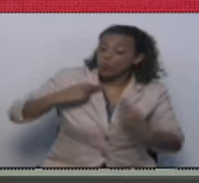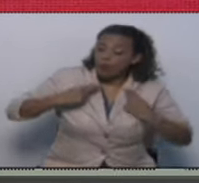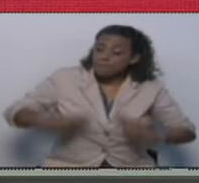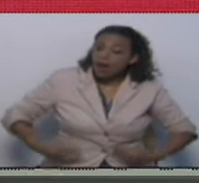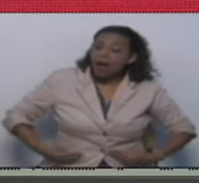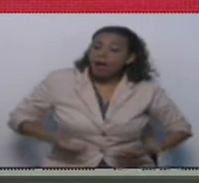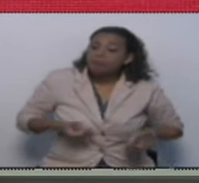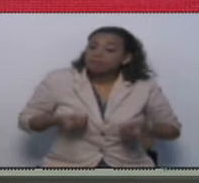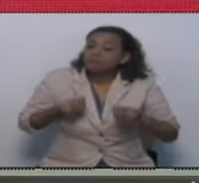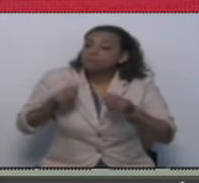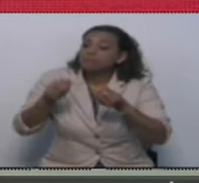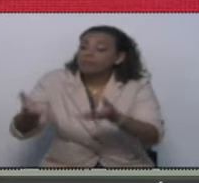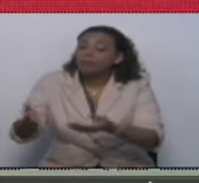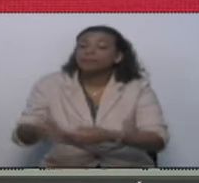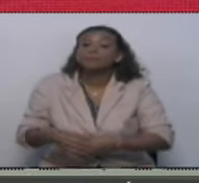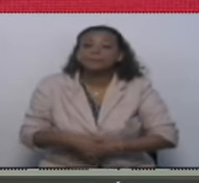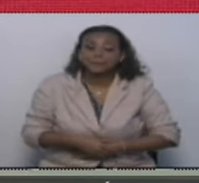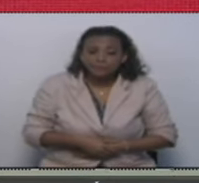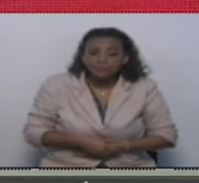humanitaria.